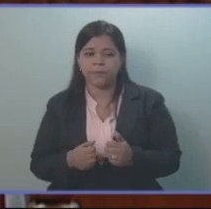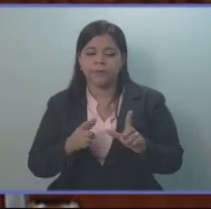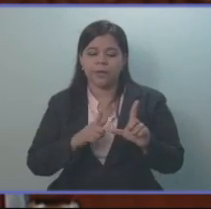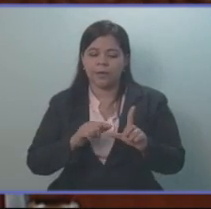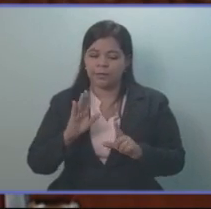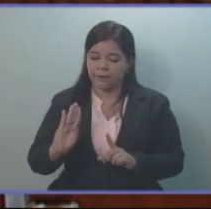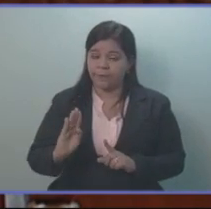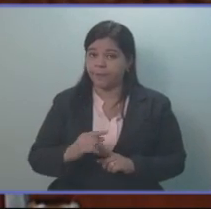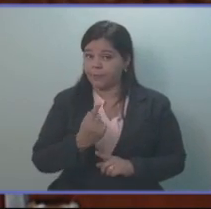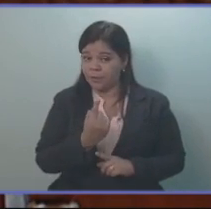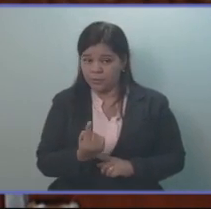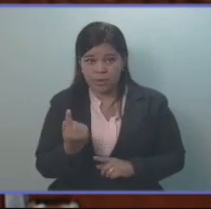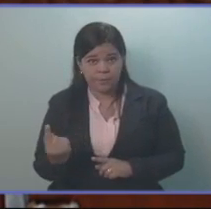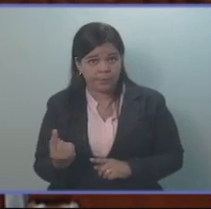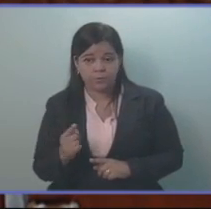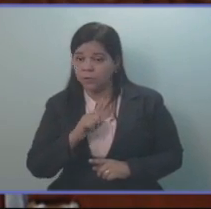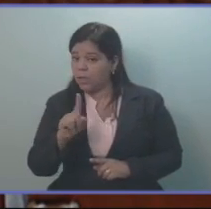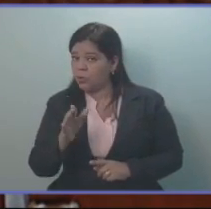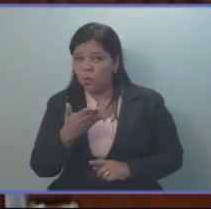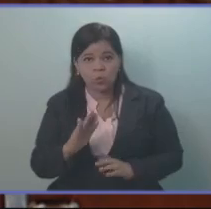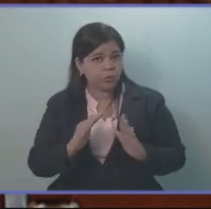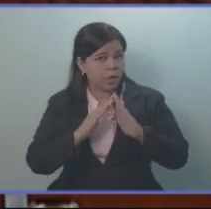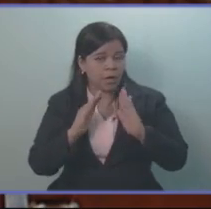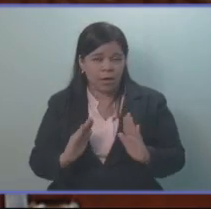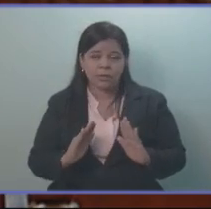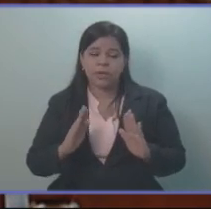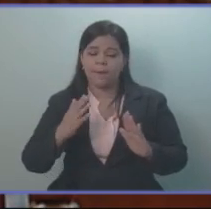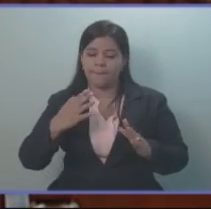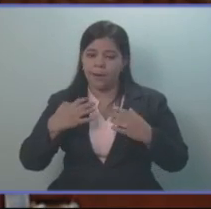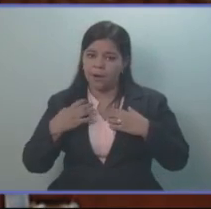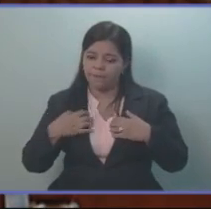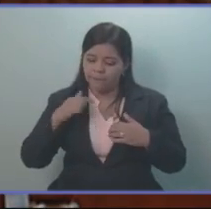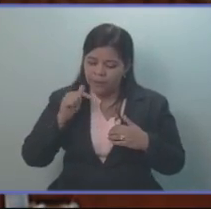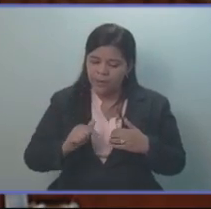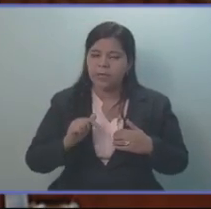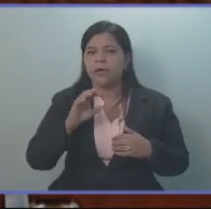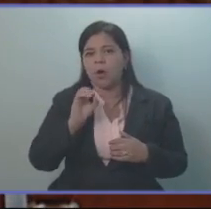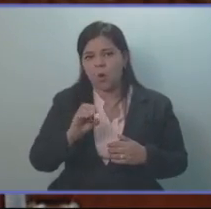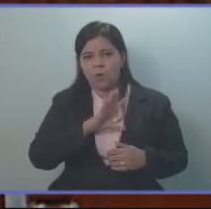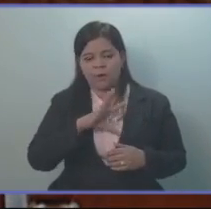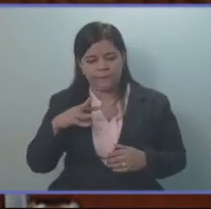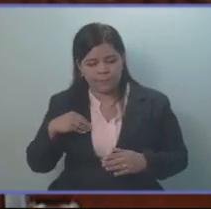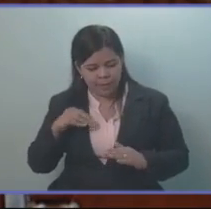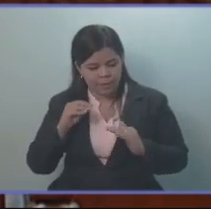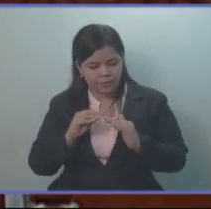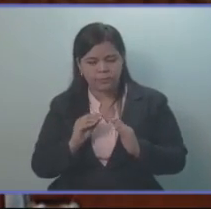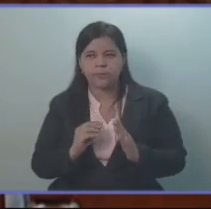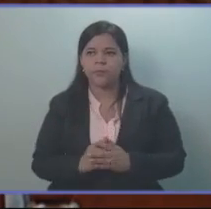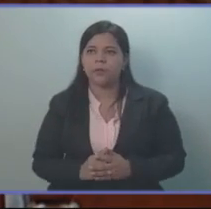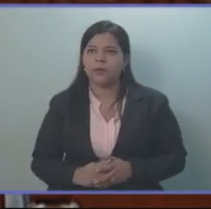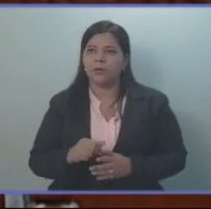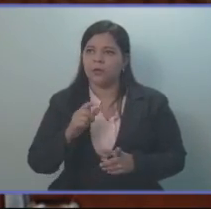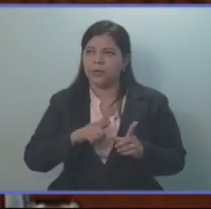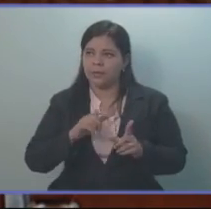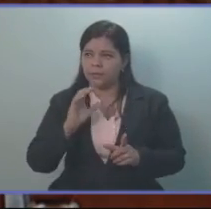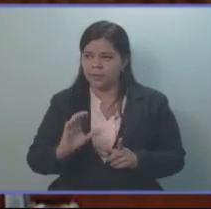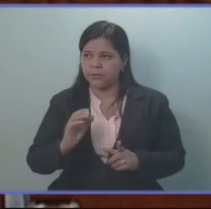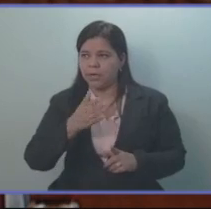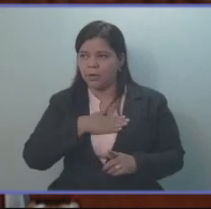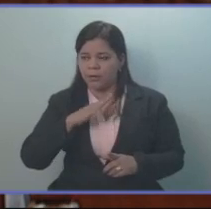el asociado no destina la vivienda para residencia propia y de sus familiares. C. El